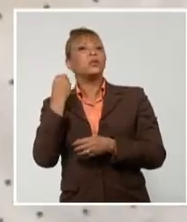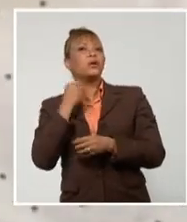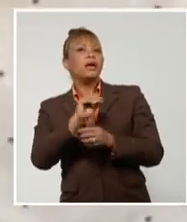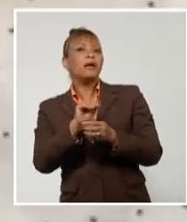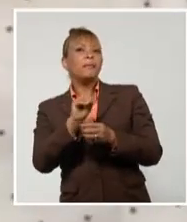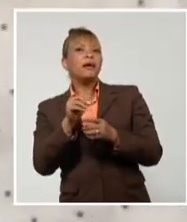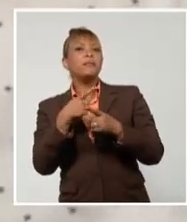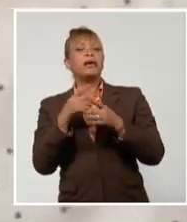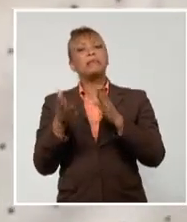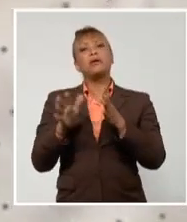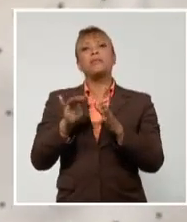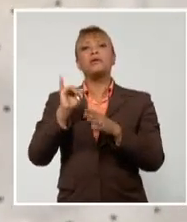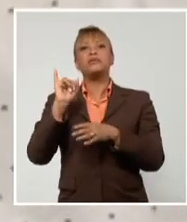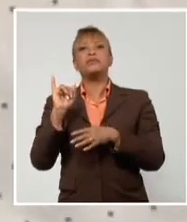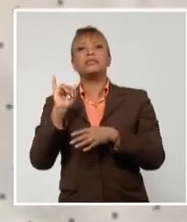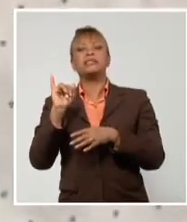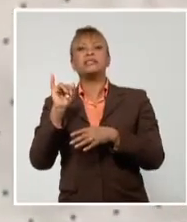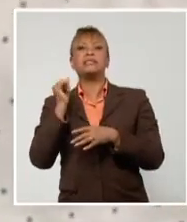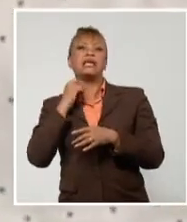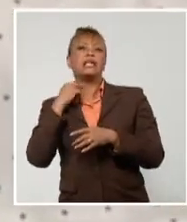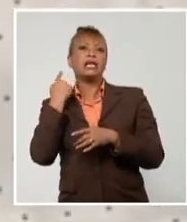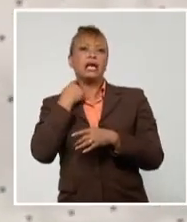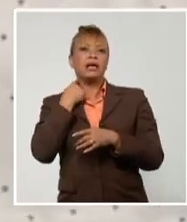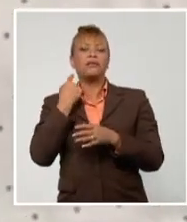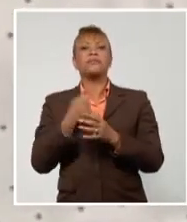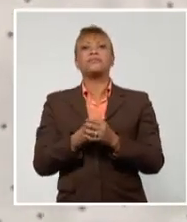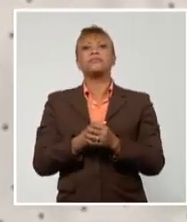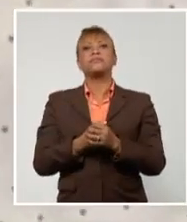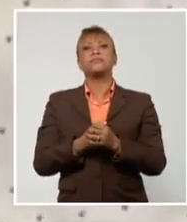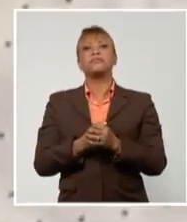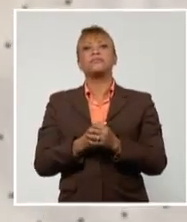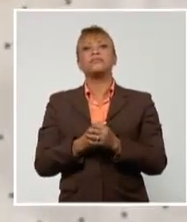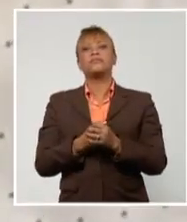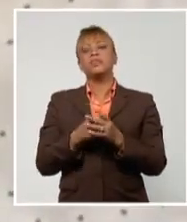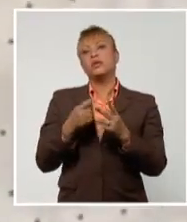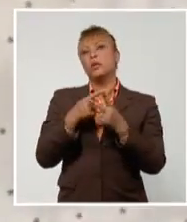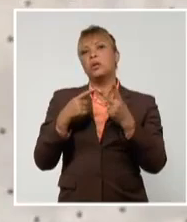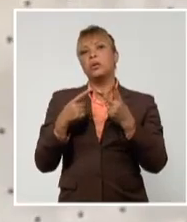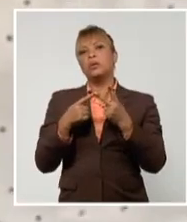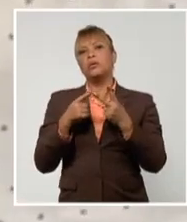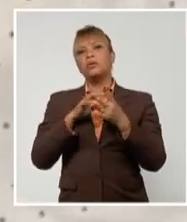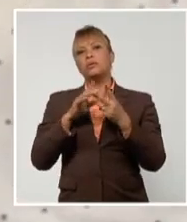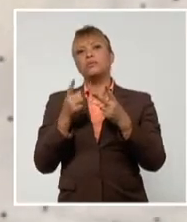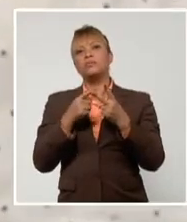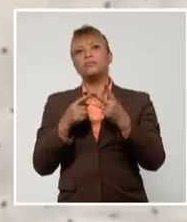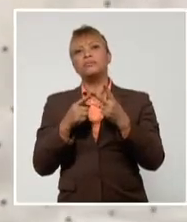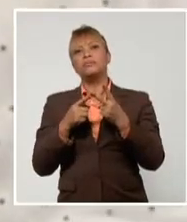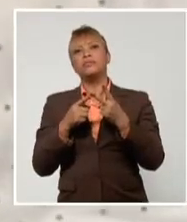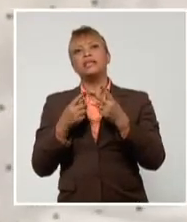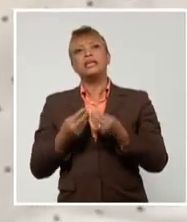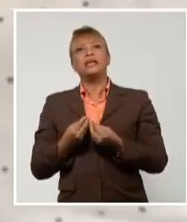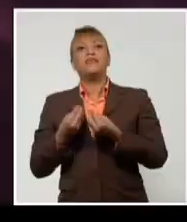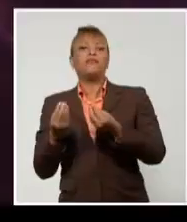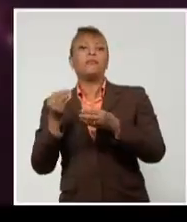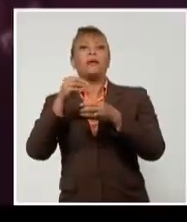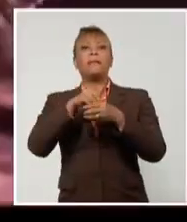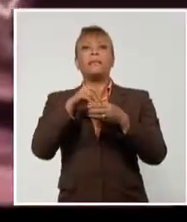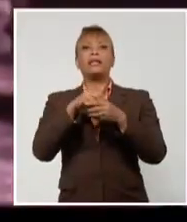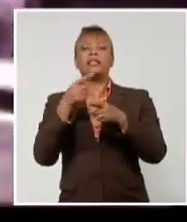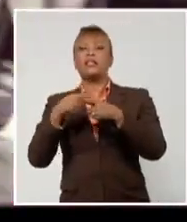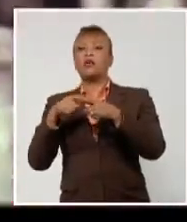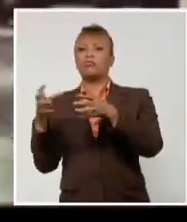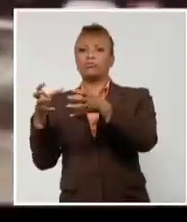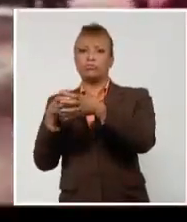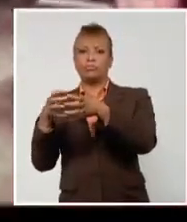aproximadamente 7 años. Era Dani Doñovil, entonces yo ya formé parte de la agrupación de Los Cuatro, después formé parte de la agrupación de Jayco.